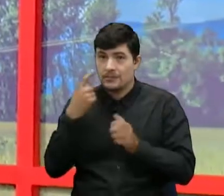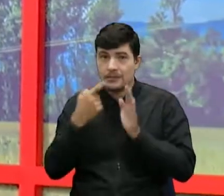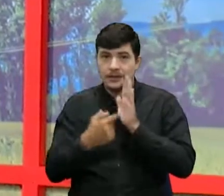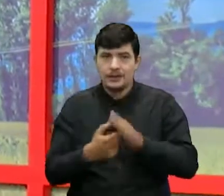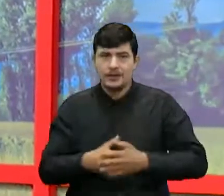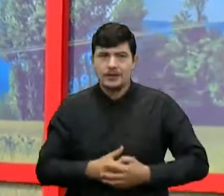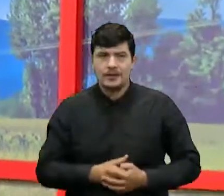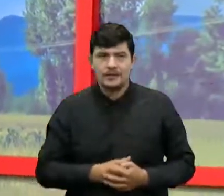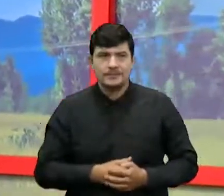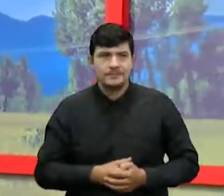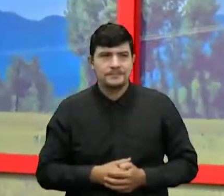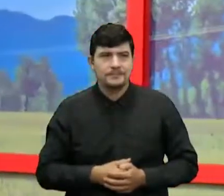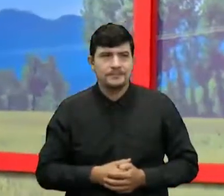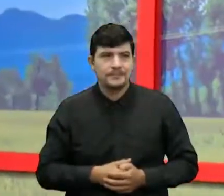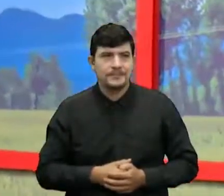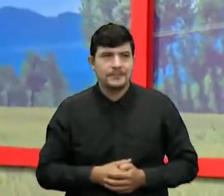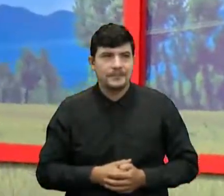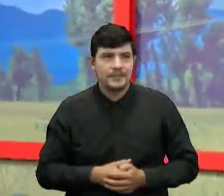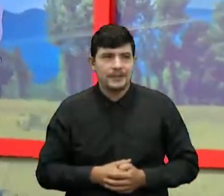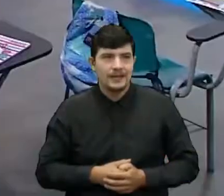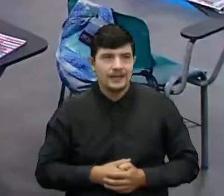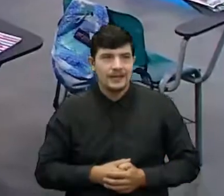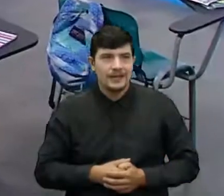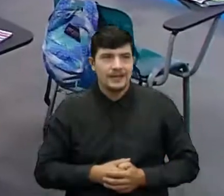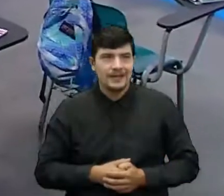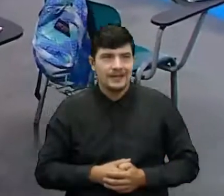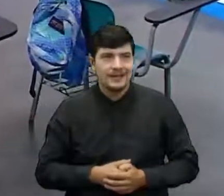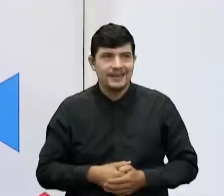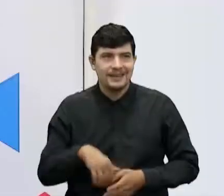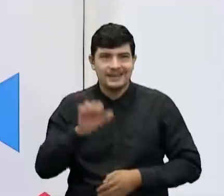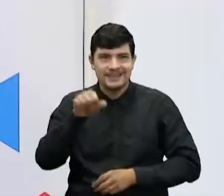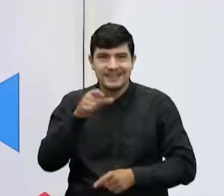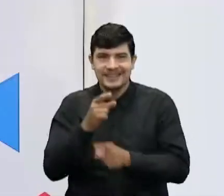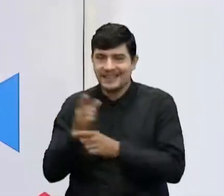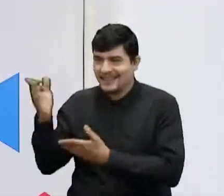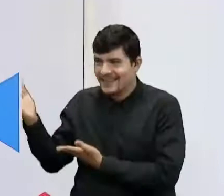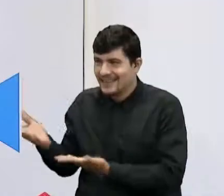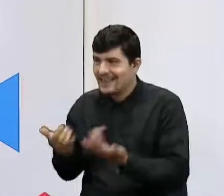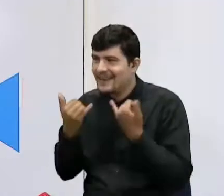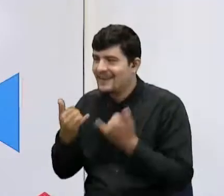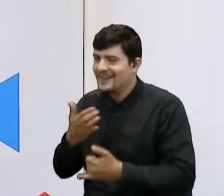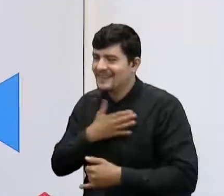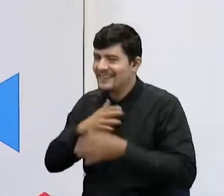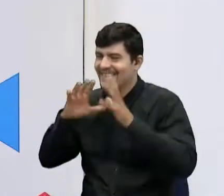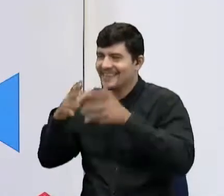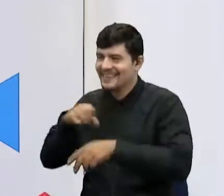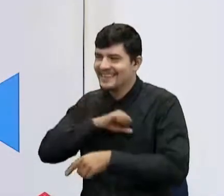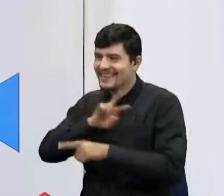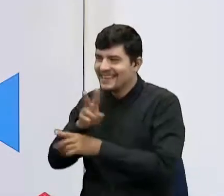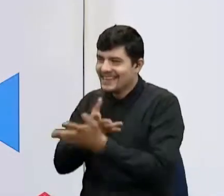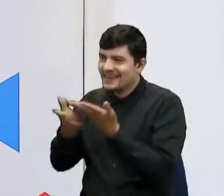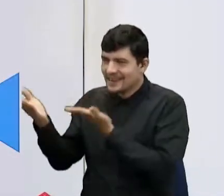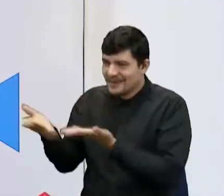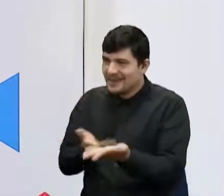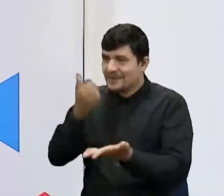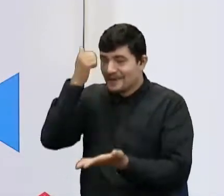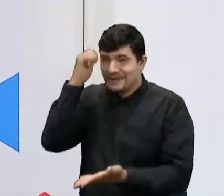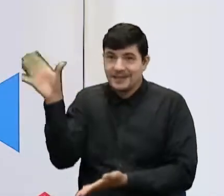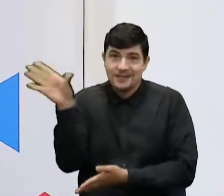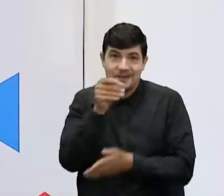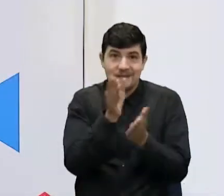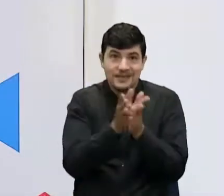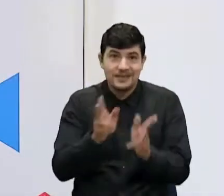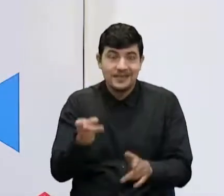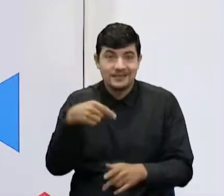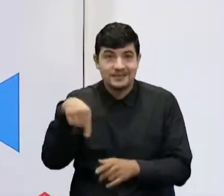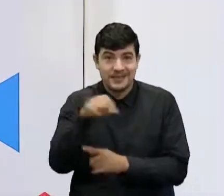Así se ve bonito el parche Así se ve bonito, bienvenido Mr. Frank a Mi Clase, mi parche Y por supuesto, todos los estudiantes, los jóvenes que están